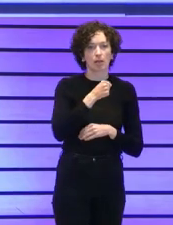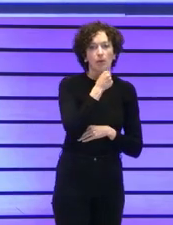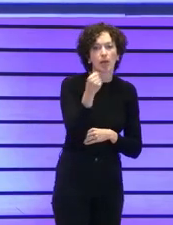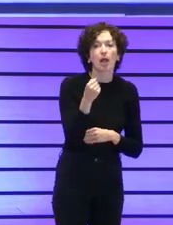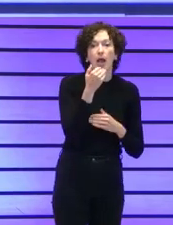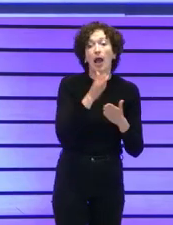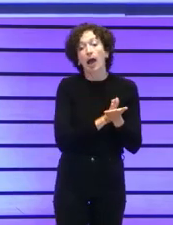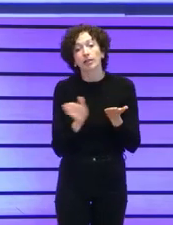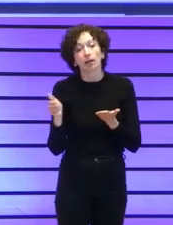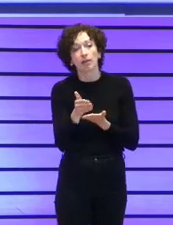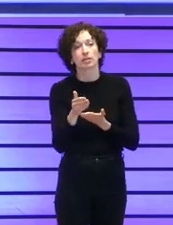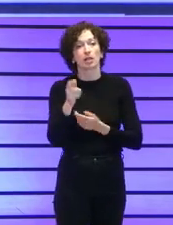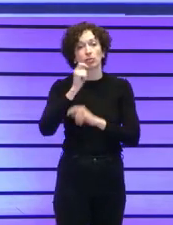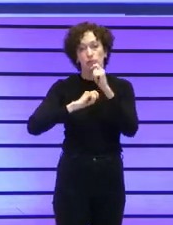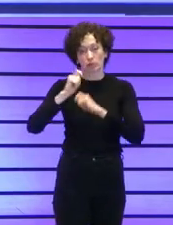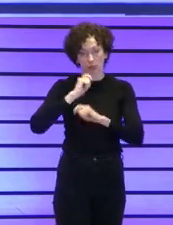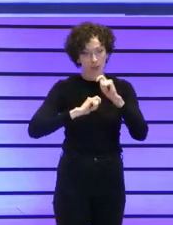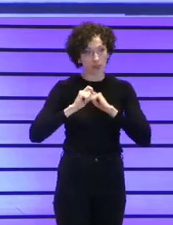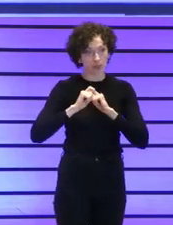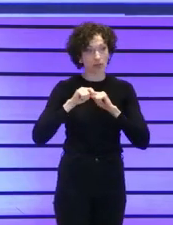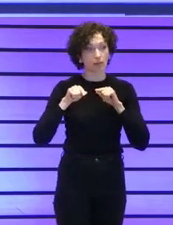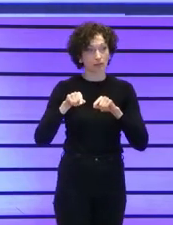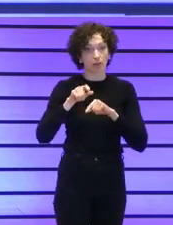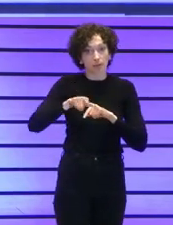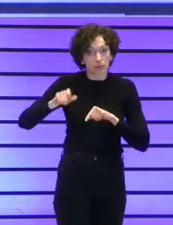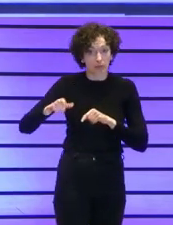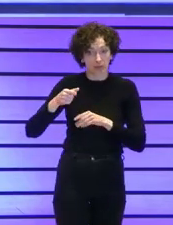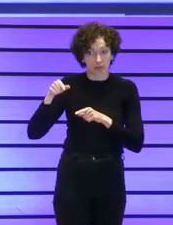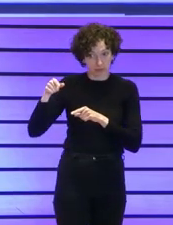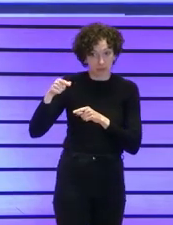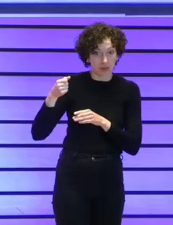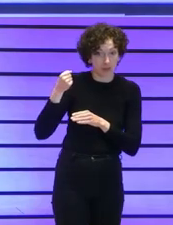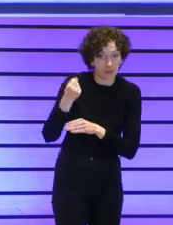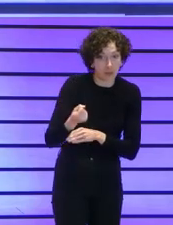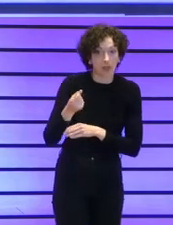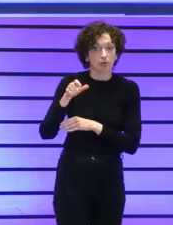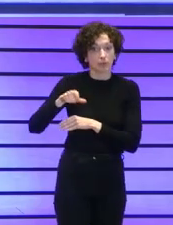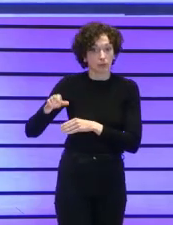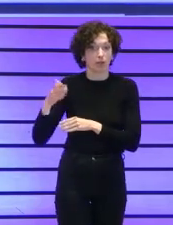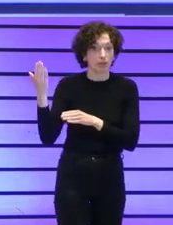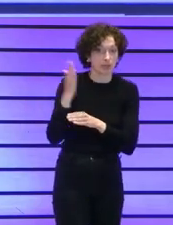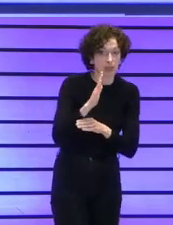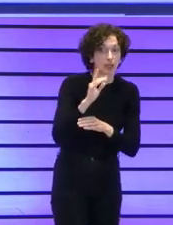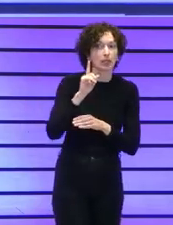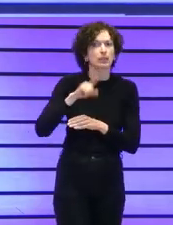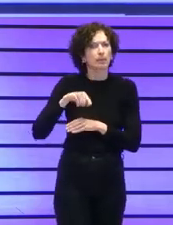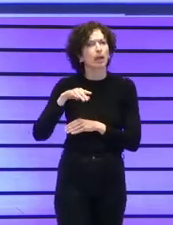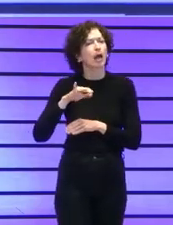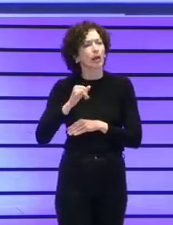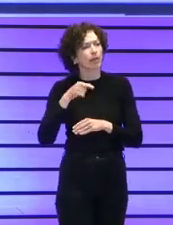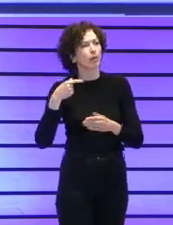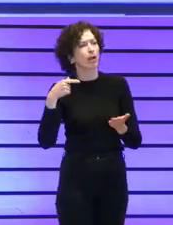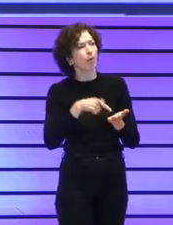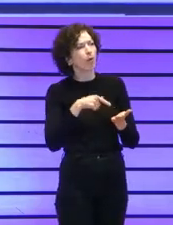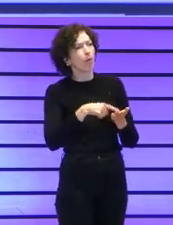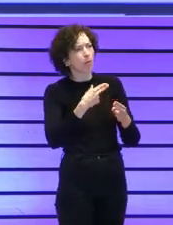de organizaciones sociales que sirven a la ciudadanía, que representan a la ciudadanía y que hacen también incidencia política. Ahí está el